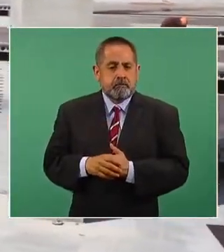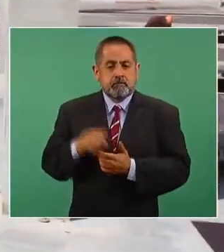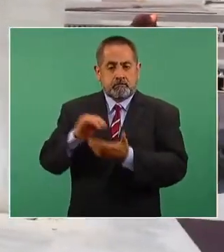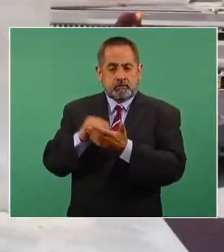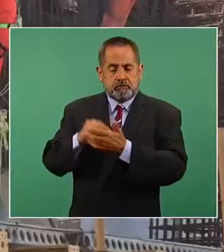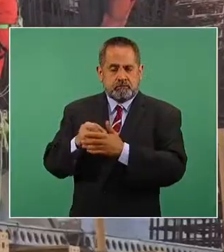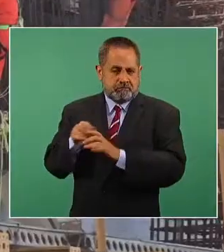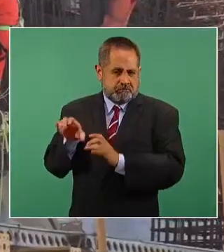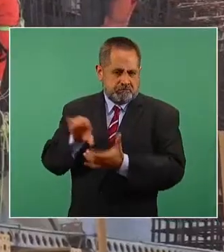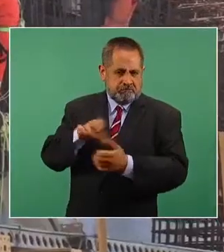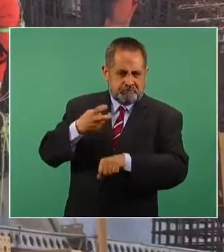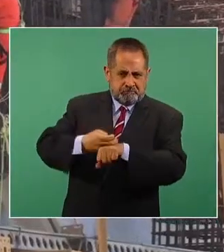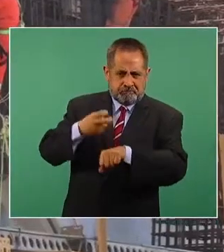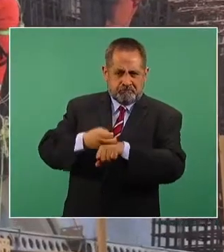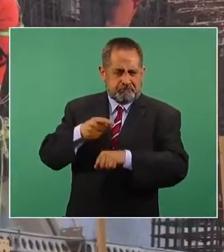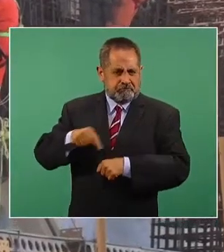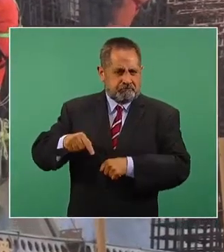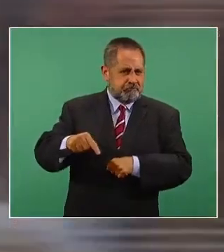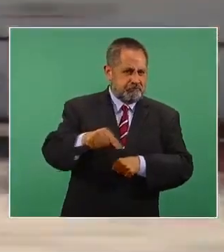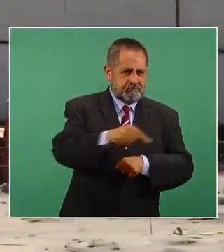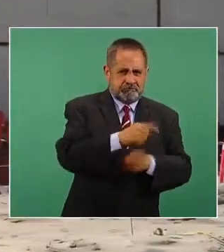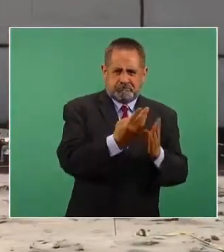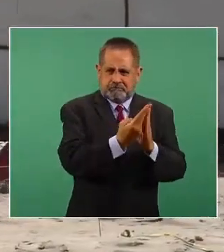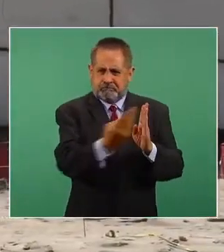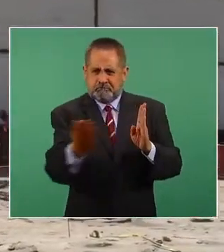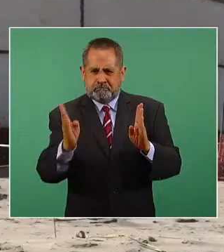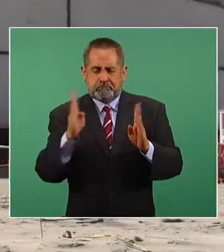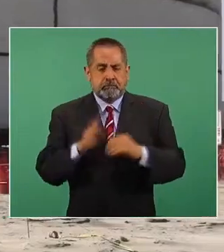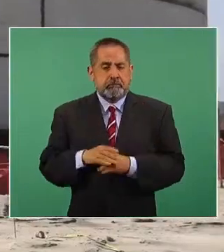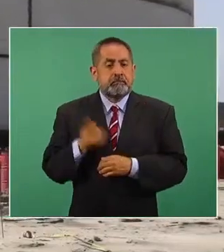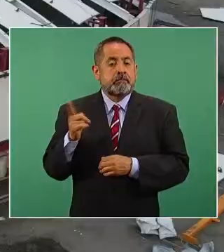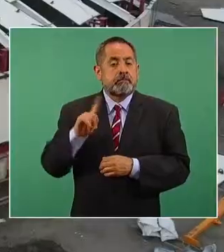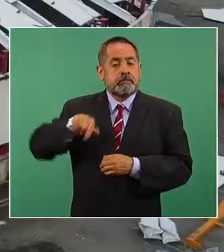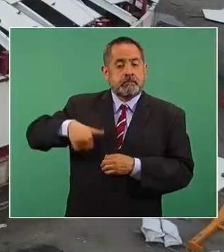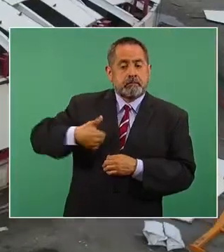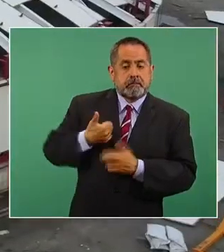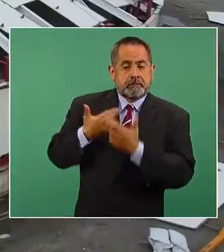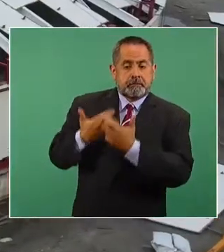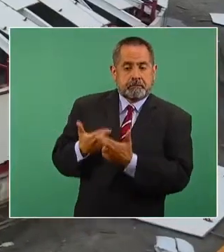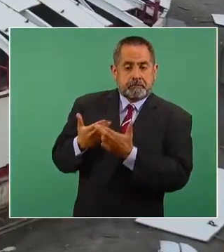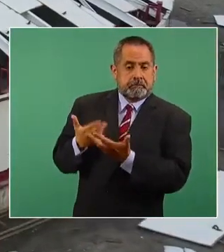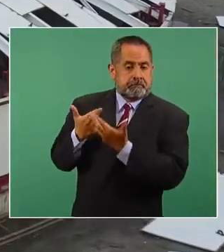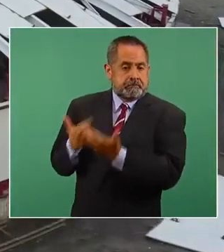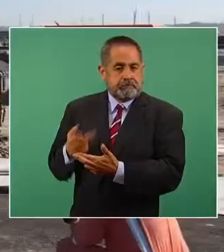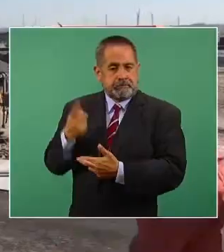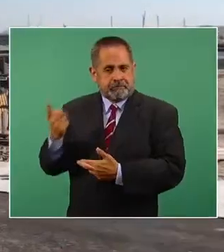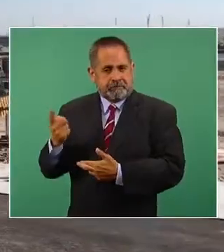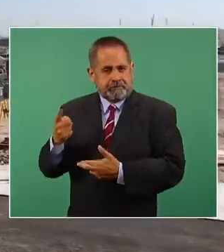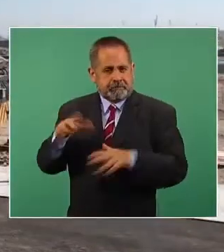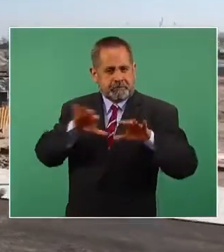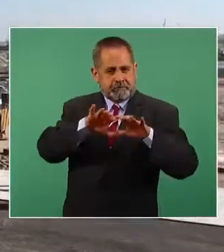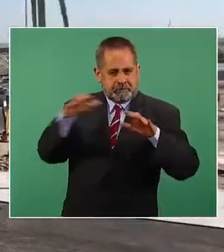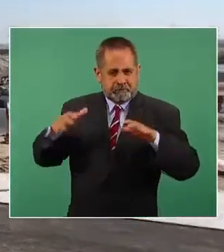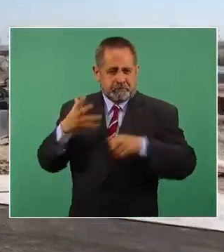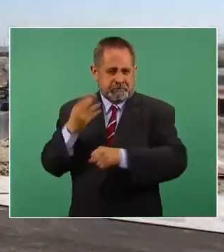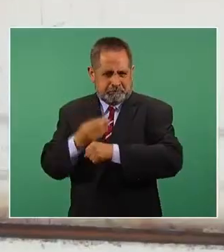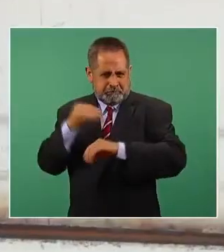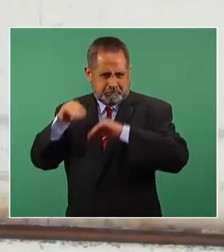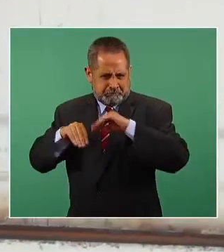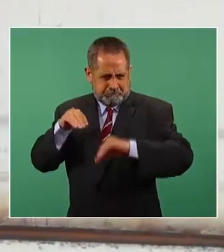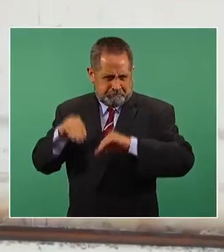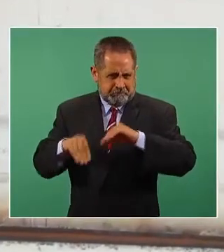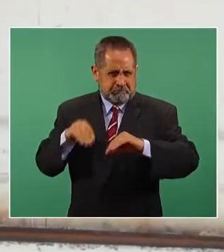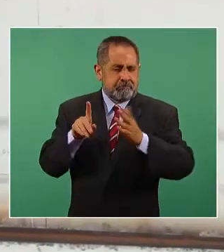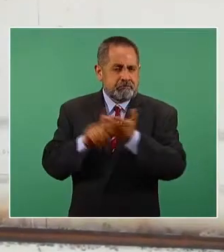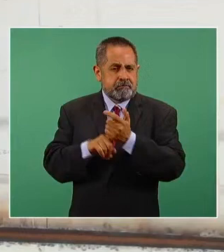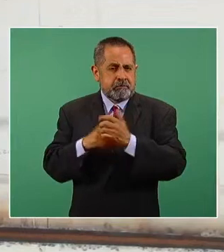de concreto en columnas y muros perimetrales. En el área de almacenamiento, se realizan trabajos en estructura de domo, colocación de placa de fondo y cuerpos